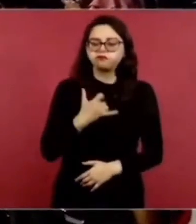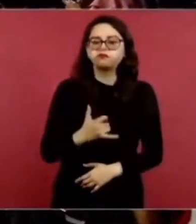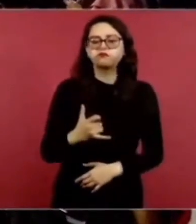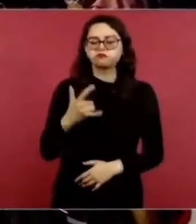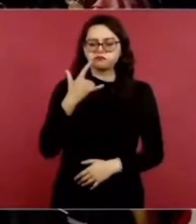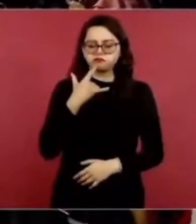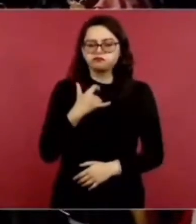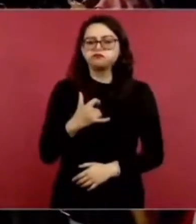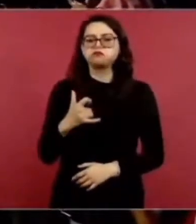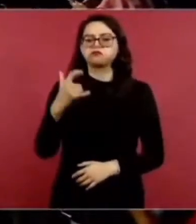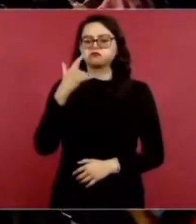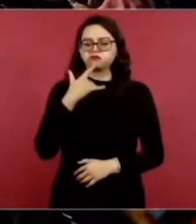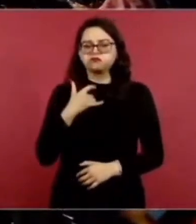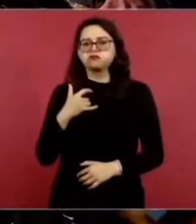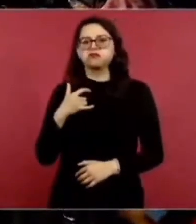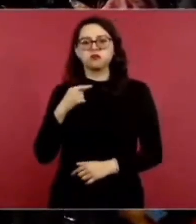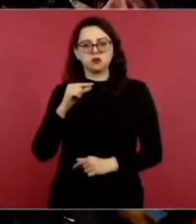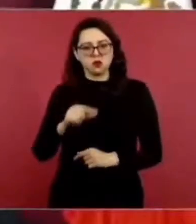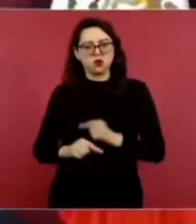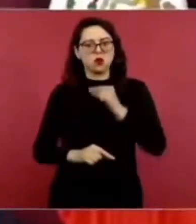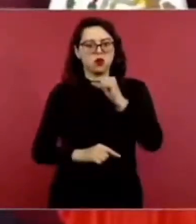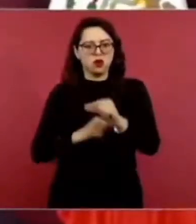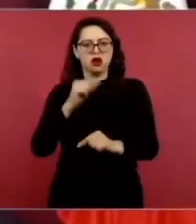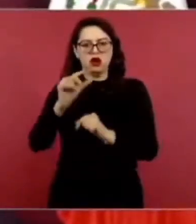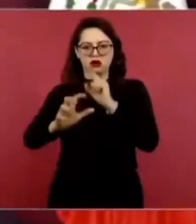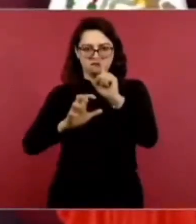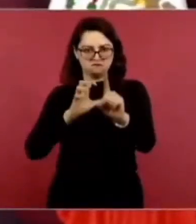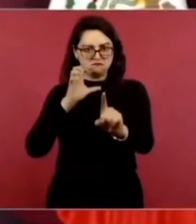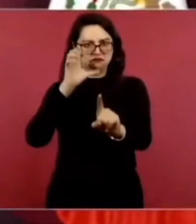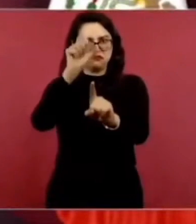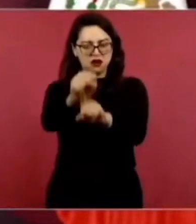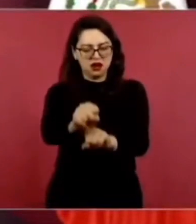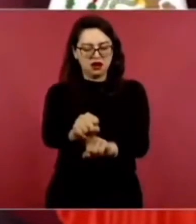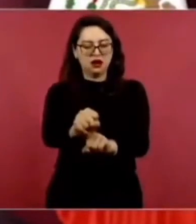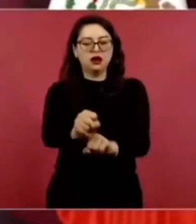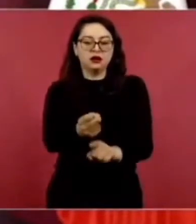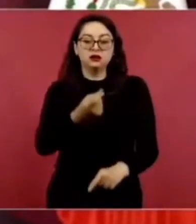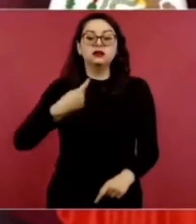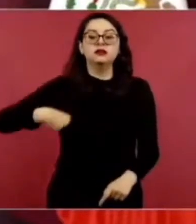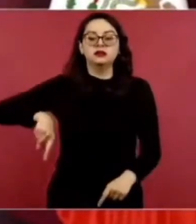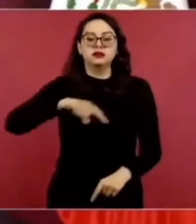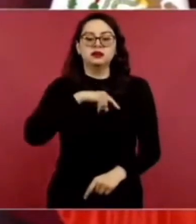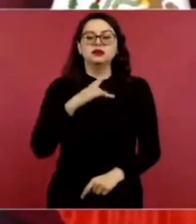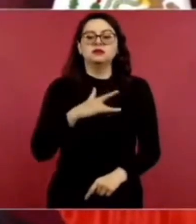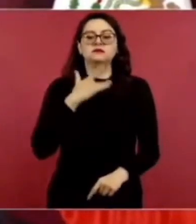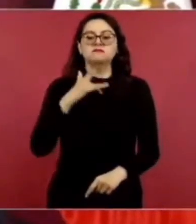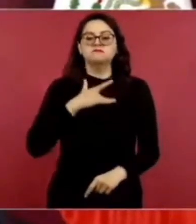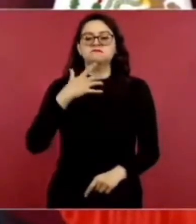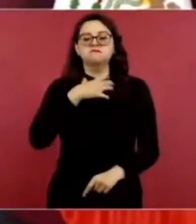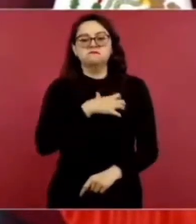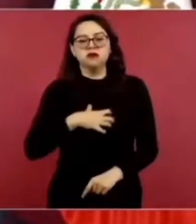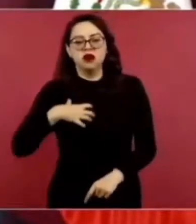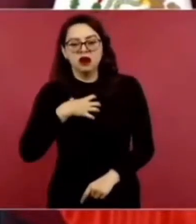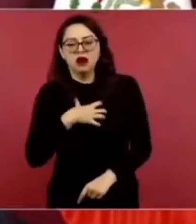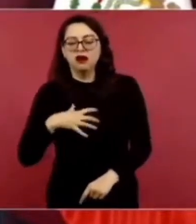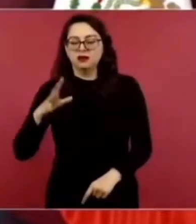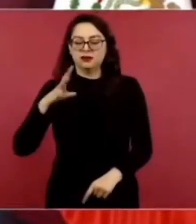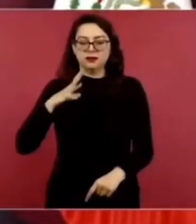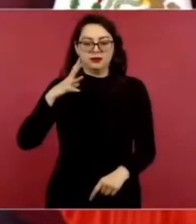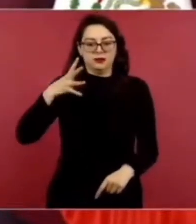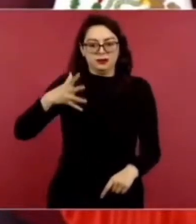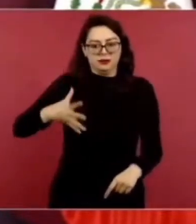pues nos fortalece moralmente, es gratificante, y aunque